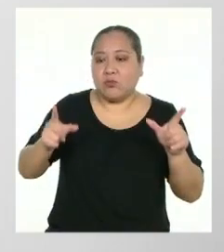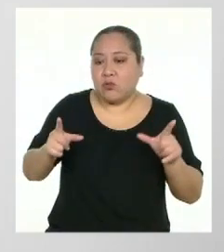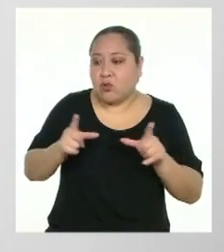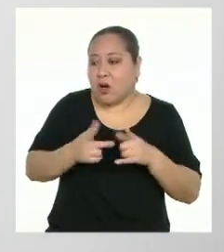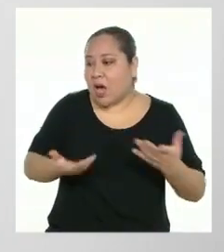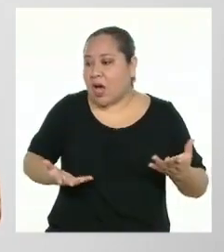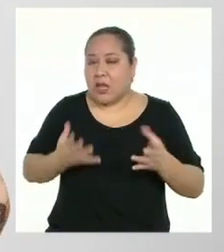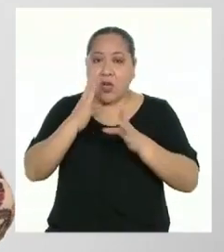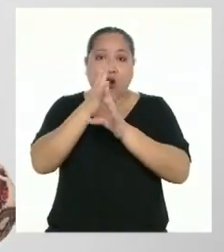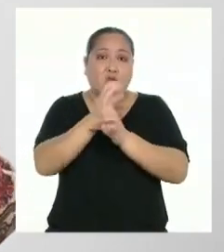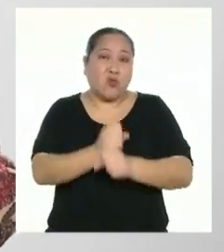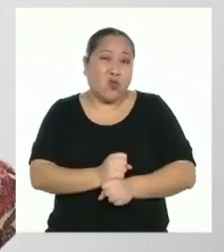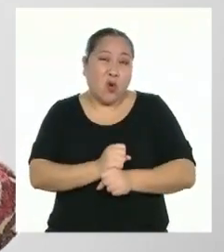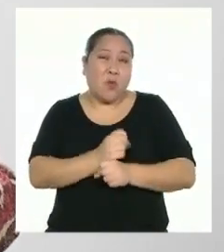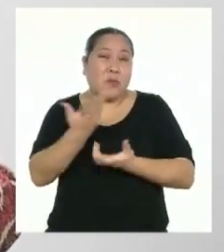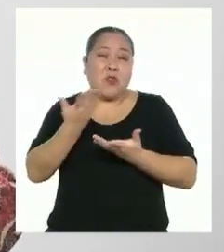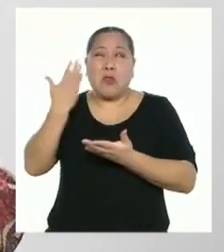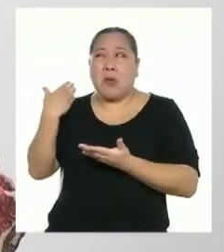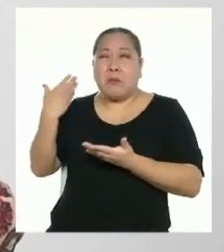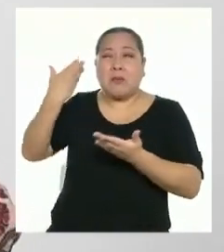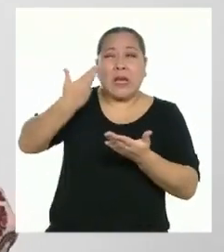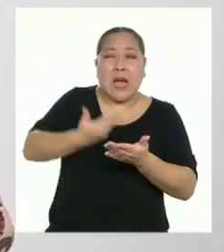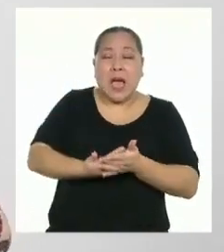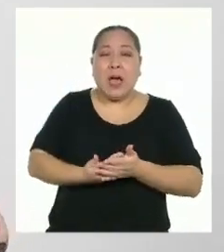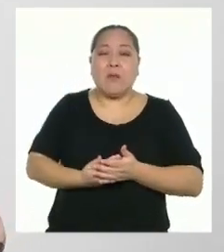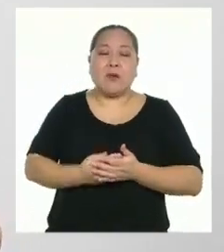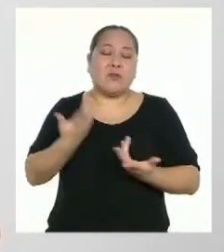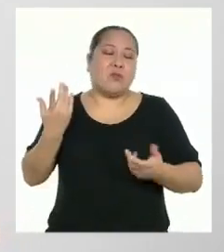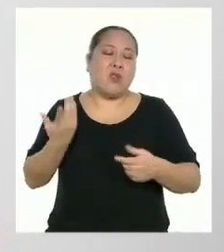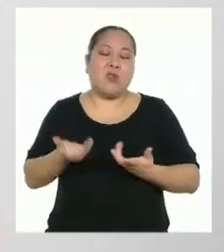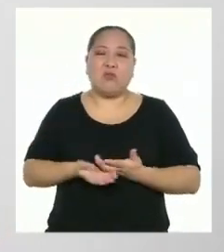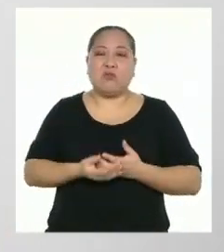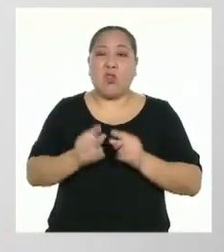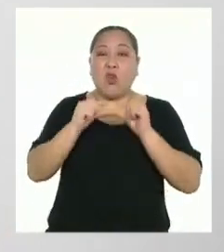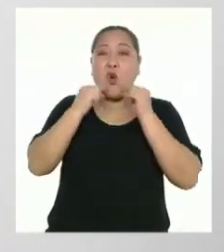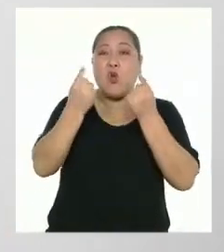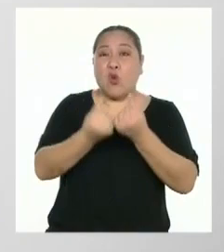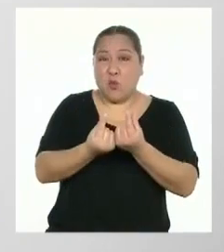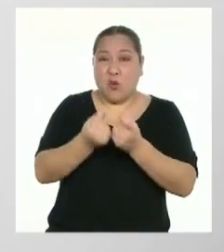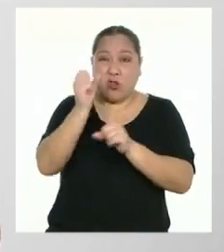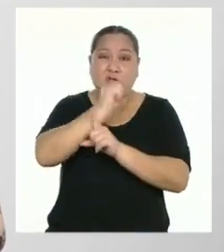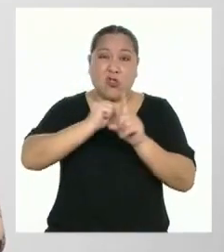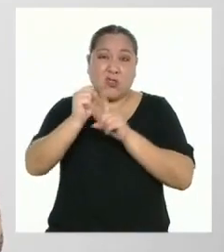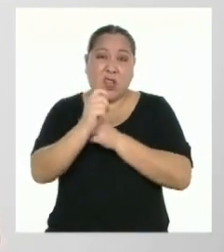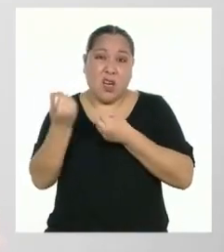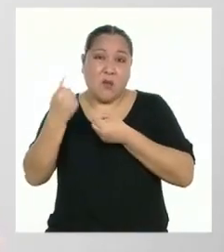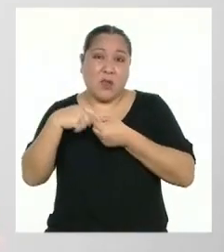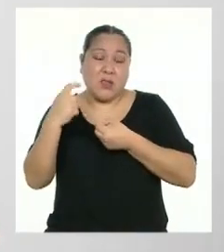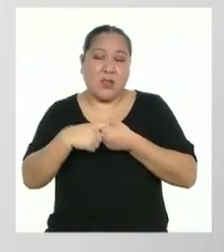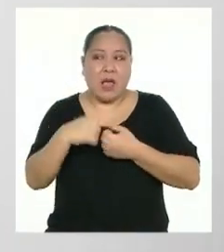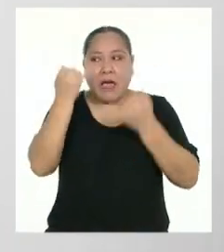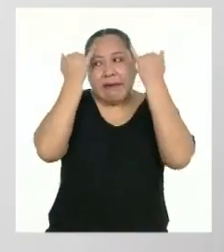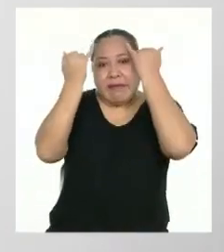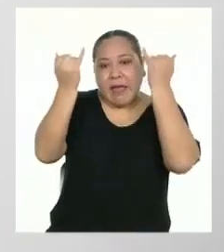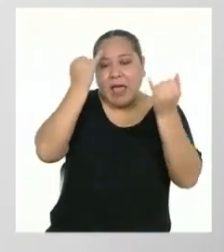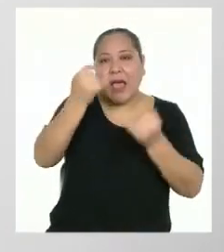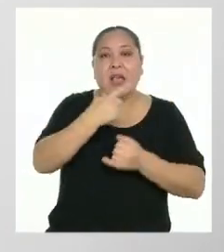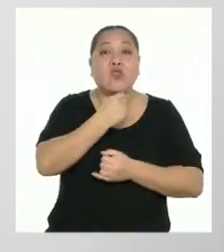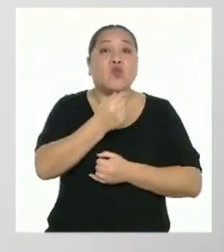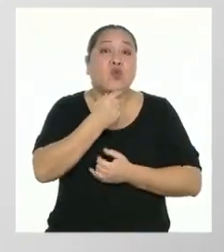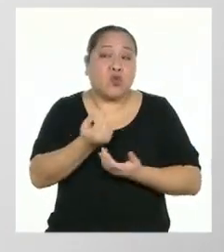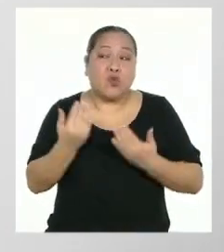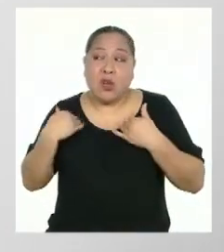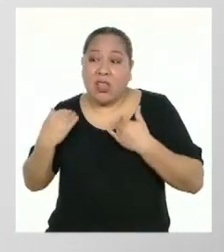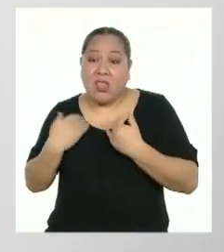costumbres, por la generación a la que pertenecemos, por las ideas y los gustos que tenemos. Y por